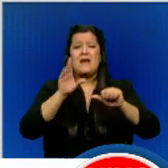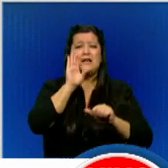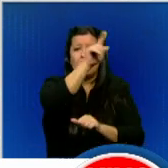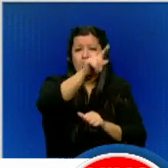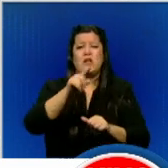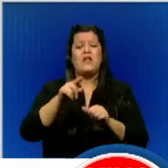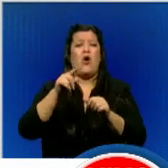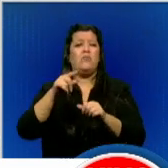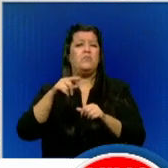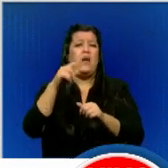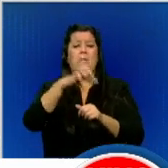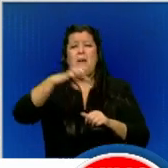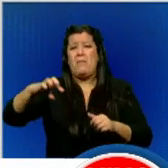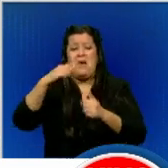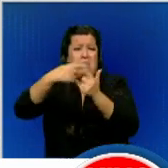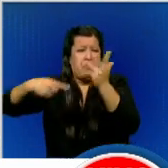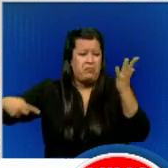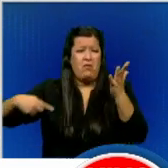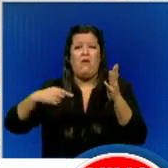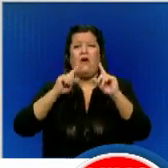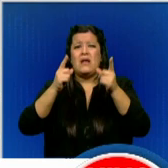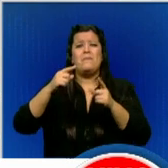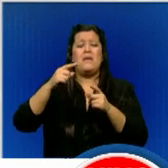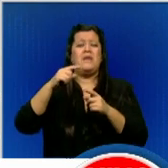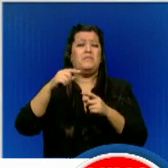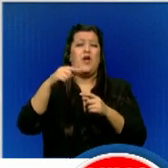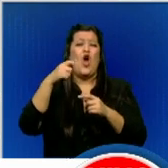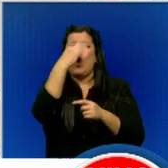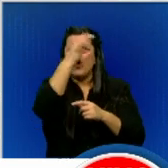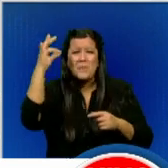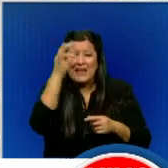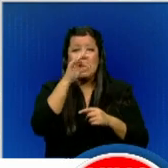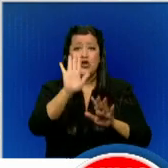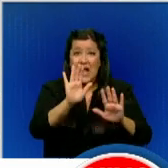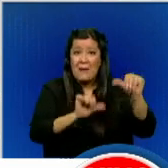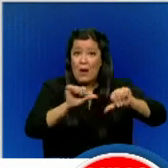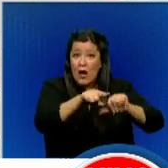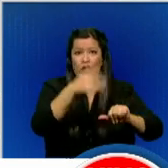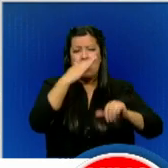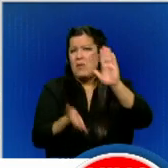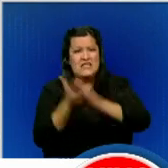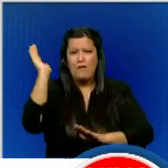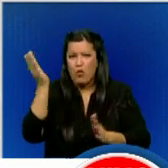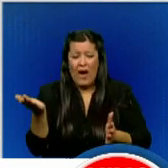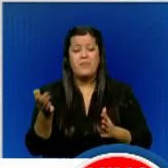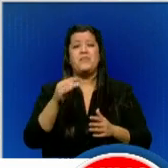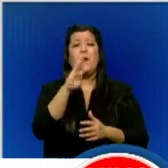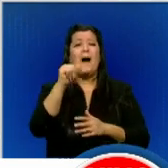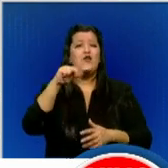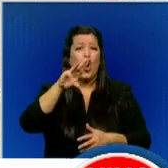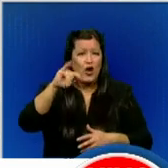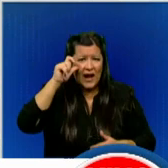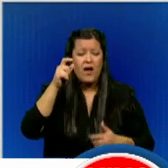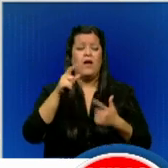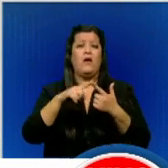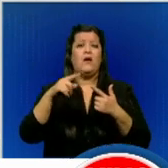e industrias etcétera pierre fabre de la cosmética tenía laboratorio se fue danone buscando